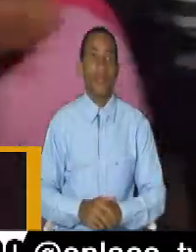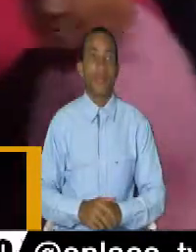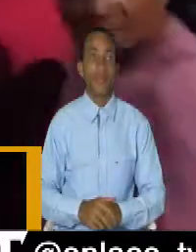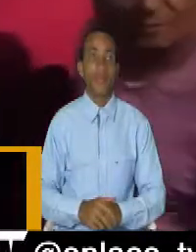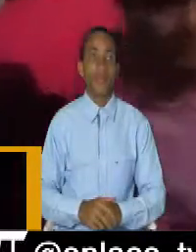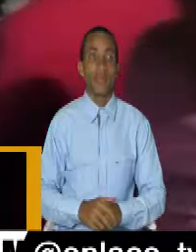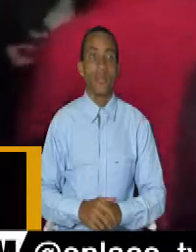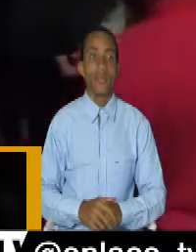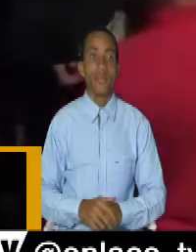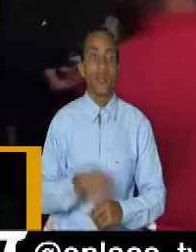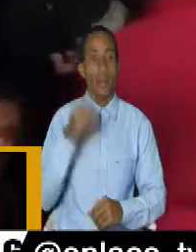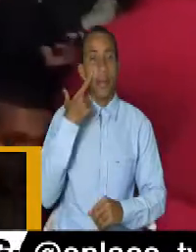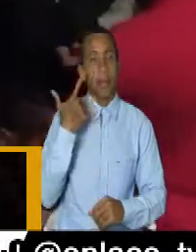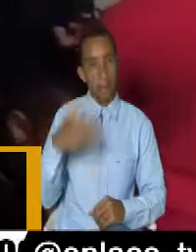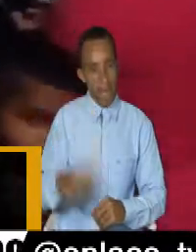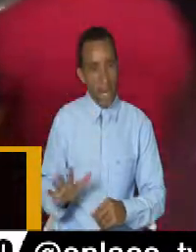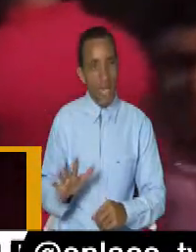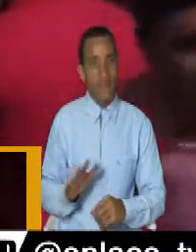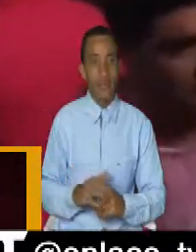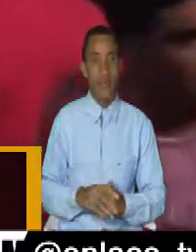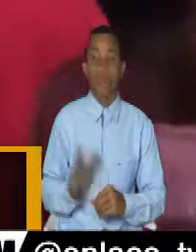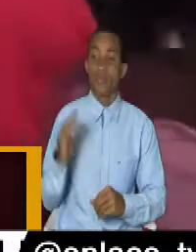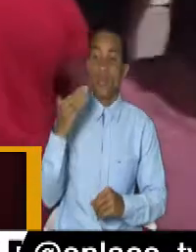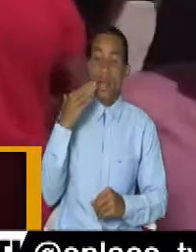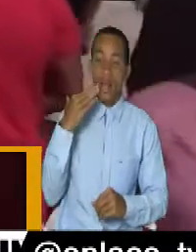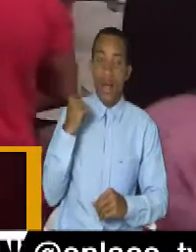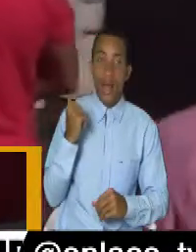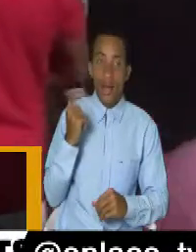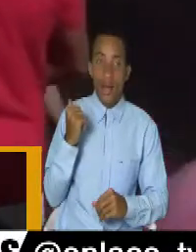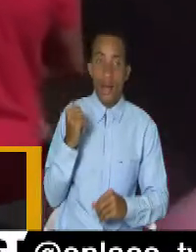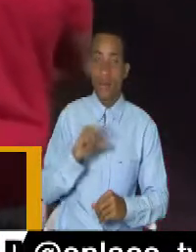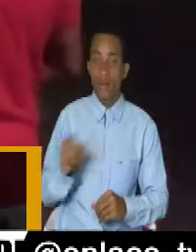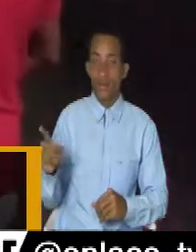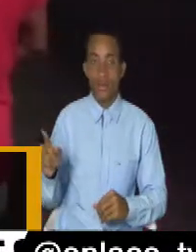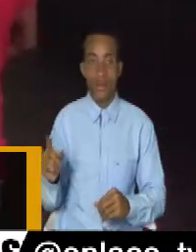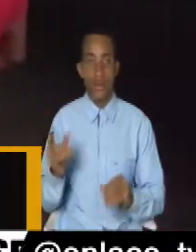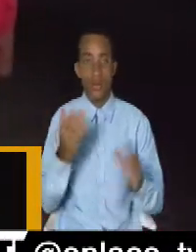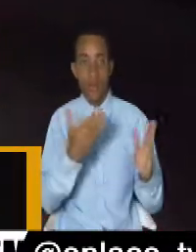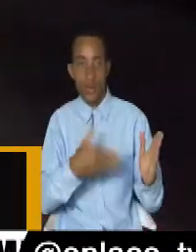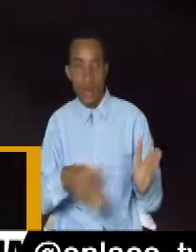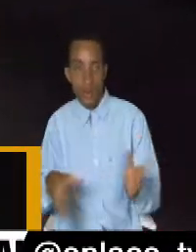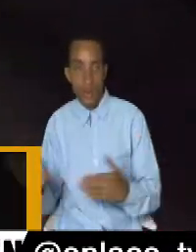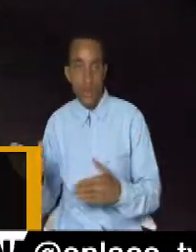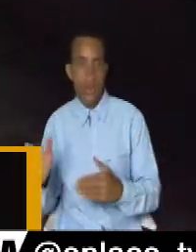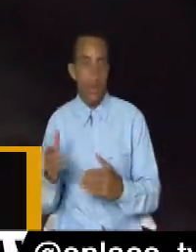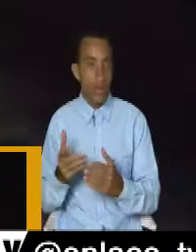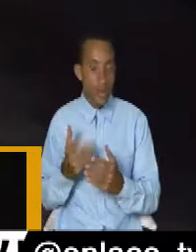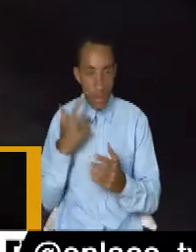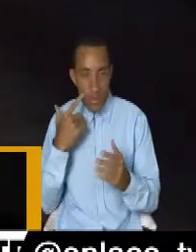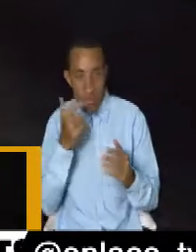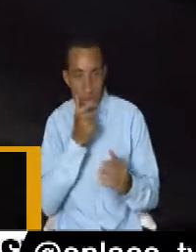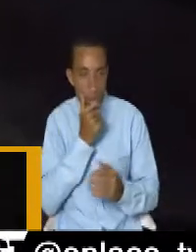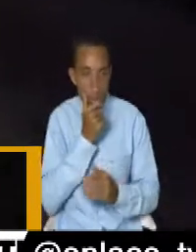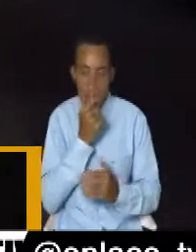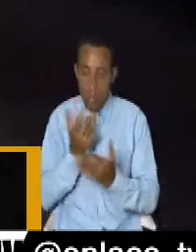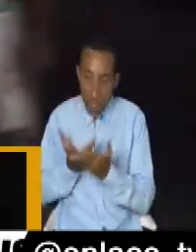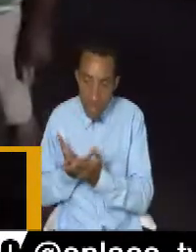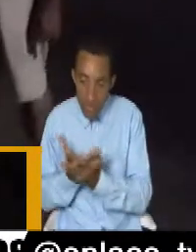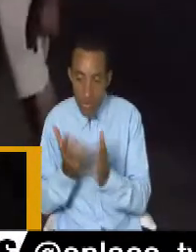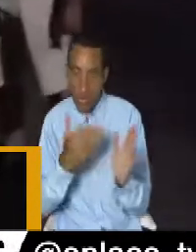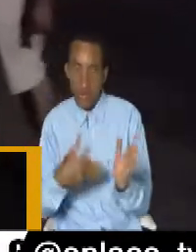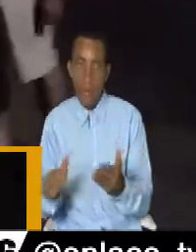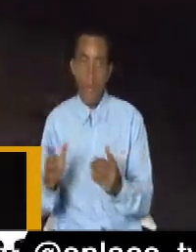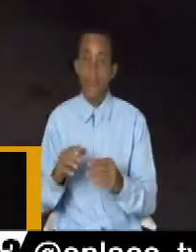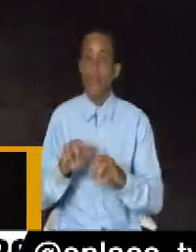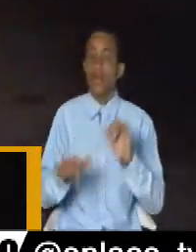Al parecer, la víctima es una funcionaria de la Oficina Asesora de Planeación Municipal, entidad que tiene sus oficinas en este sector de